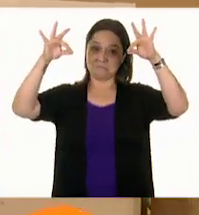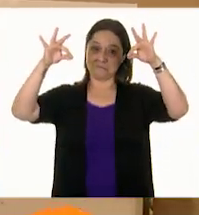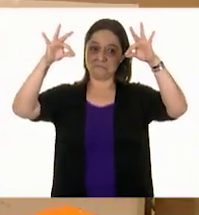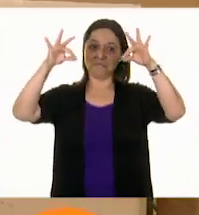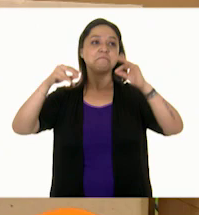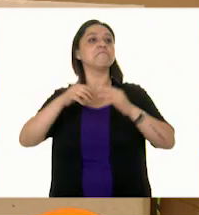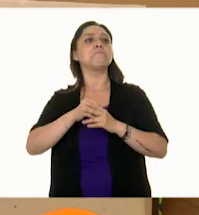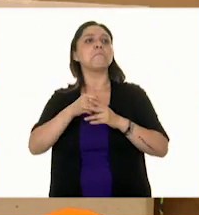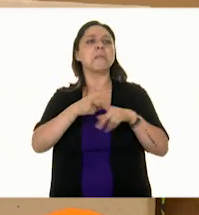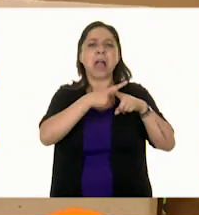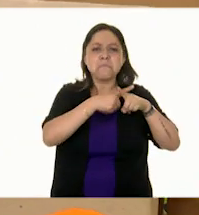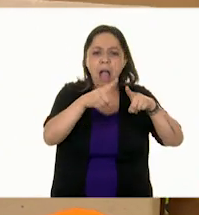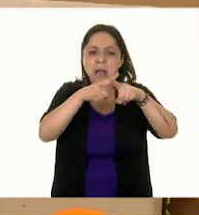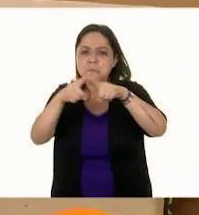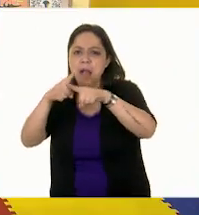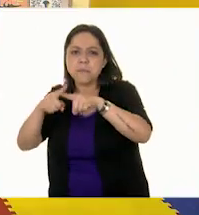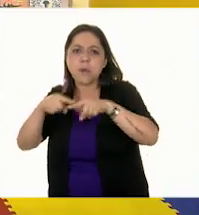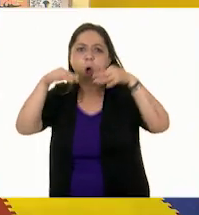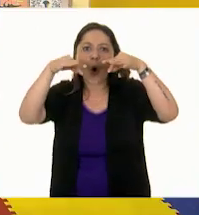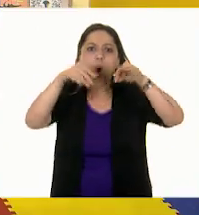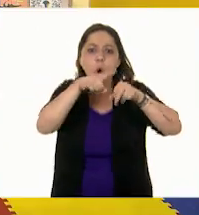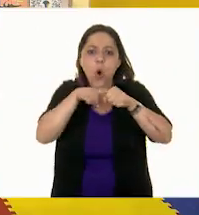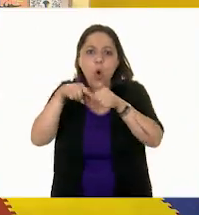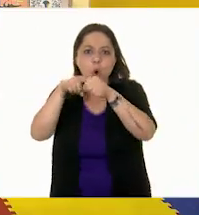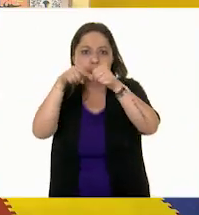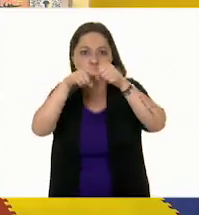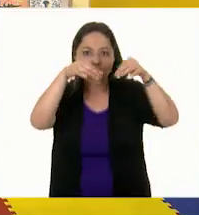¡Hojas de colores!